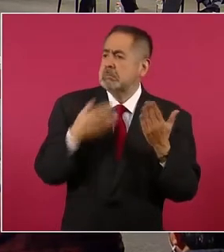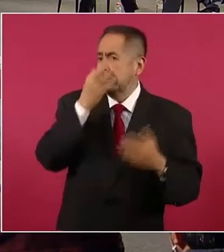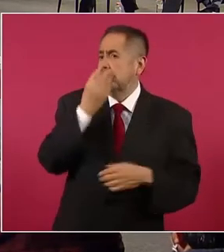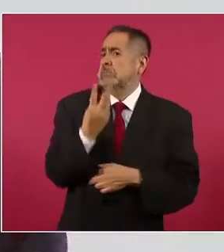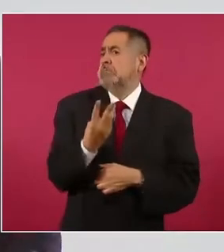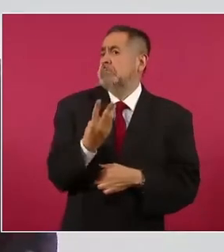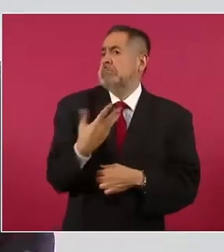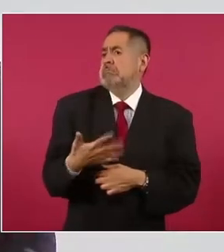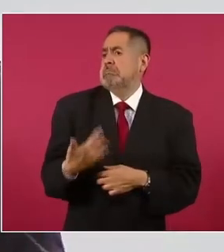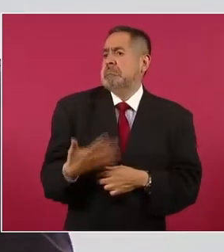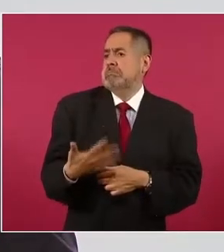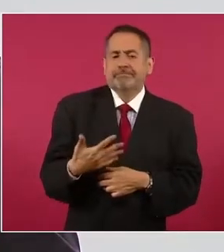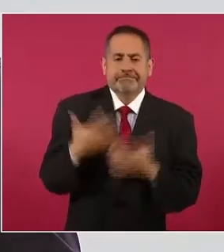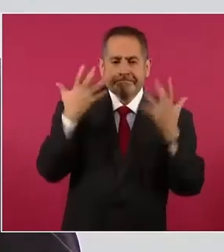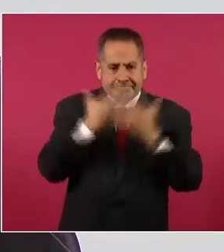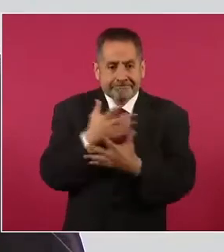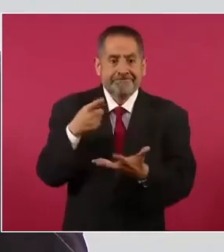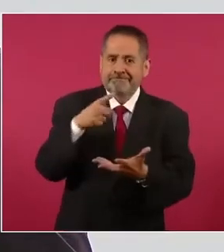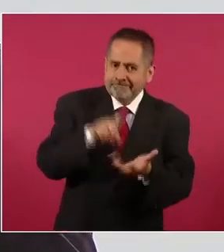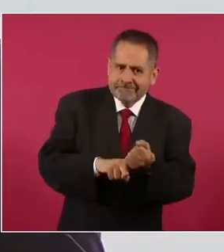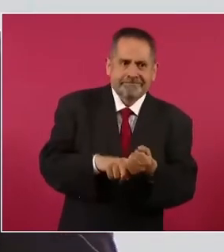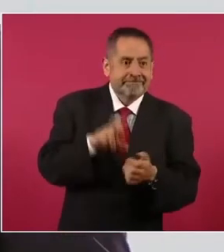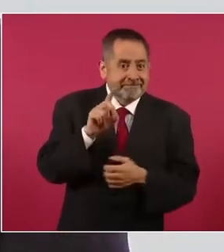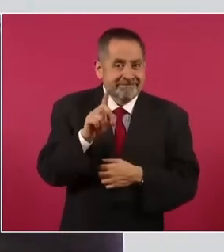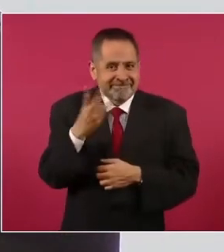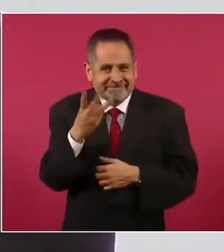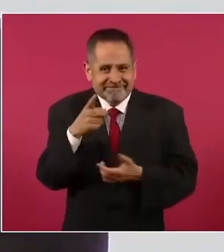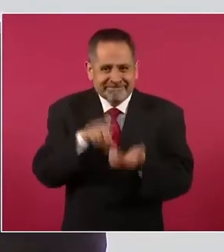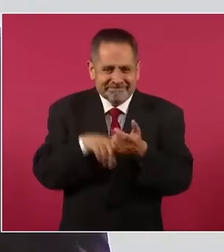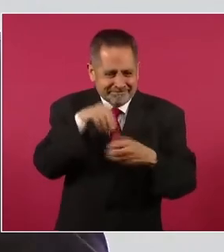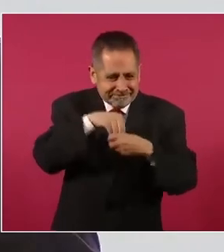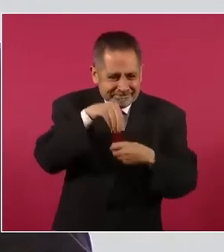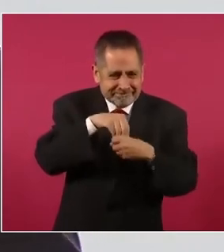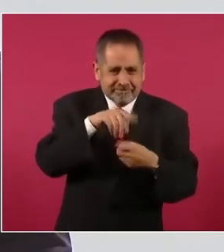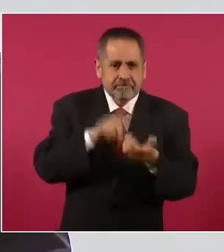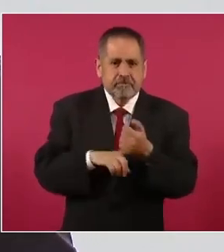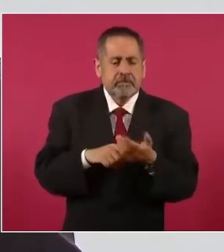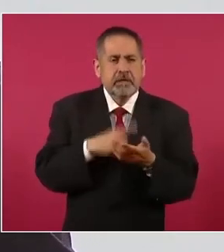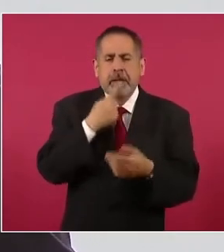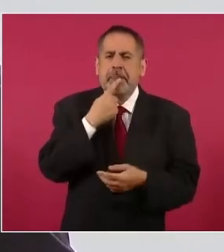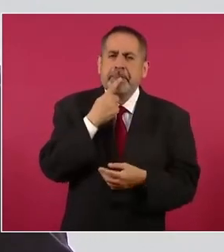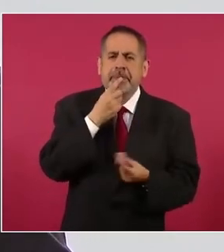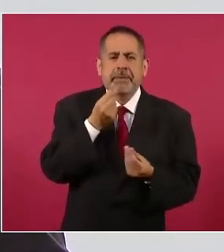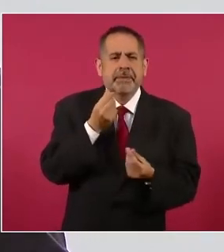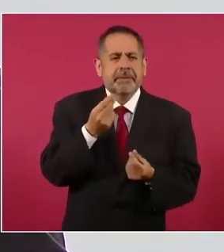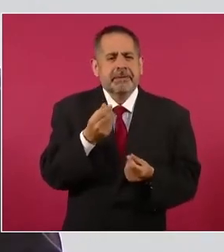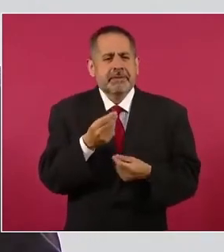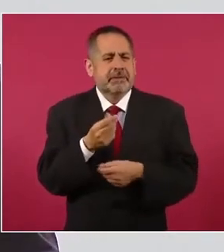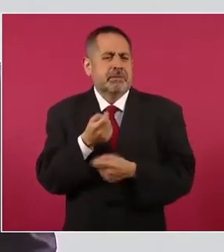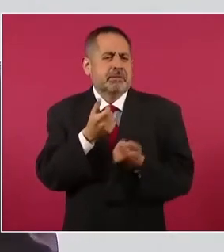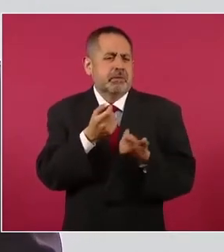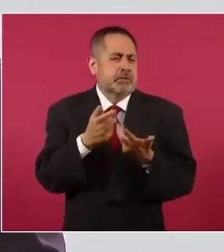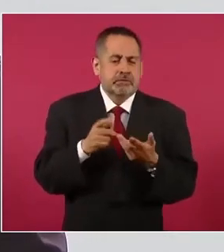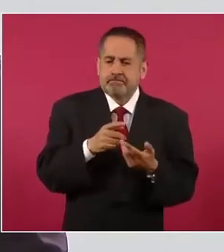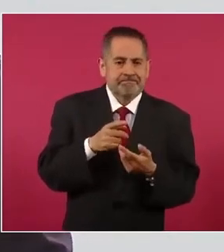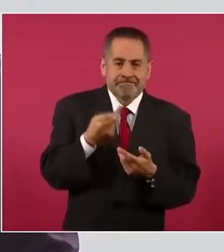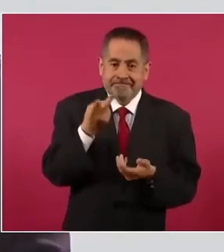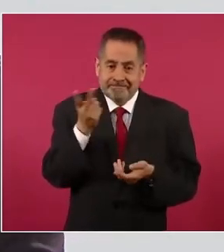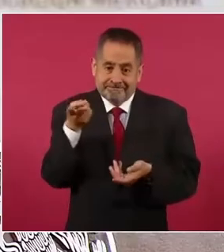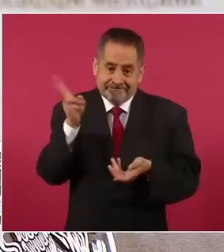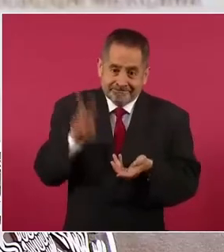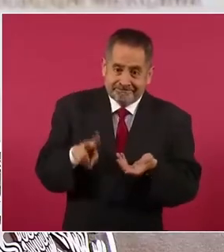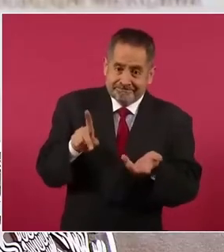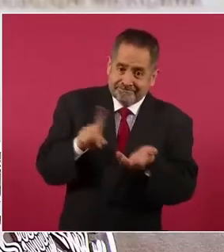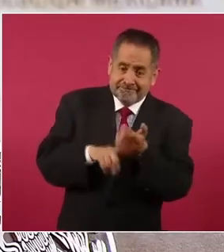producto es menos dañino que un cigarro convencional debido a que solo tiene saborizantes y nicotina, cuando en realidad tiene